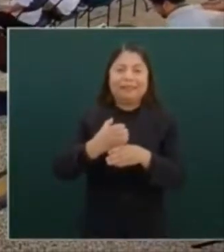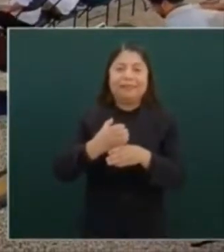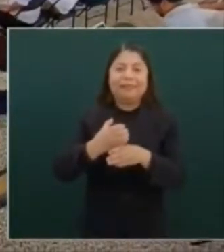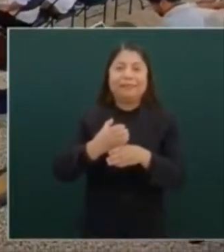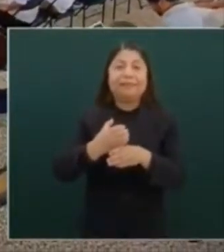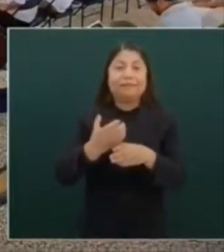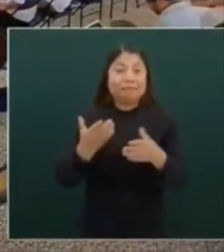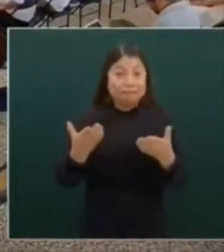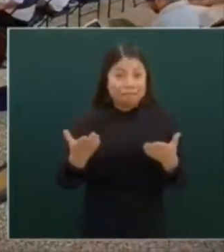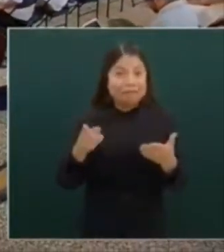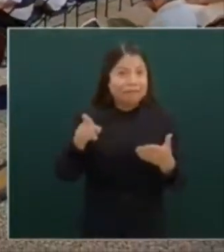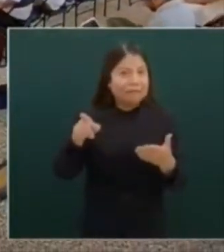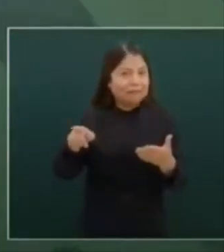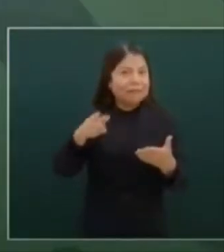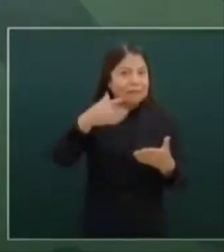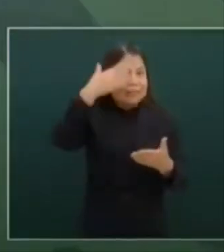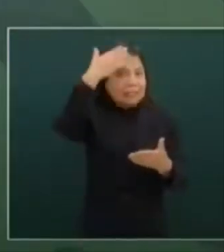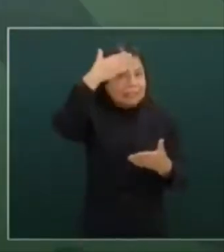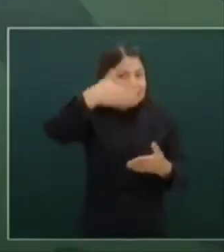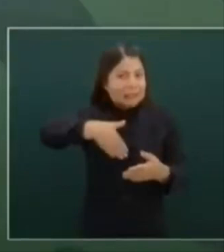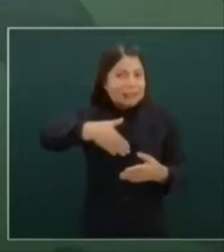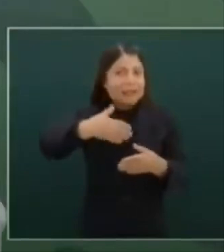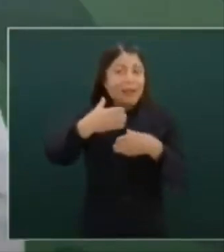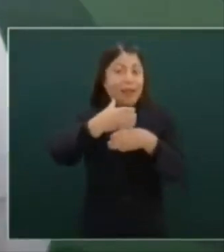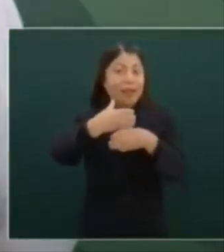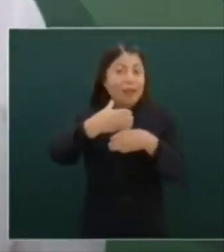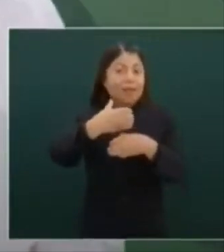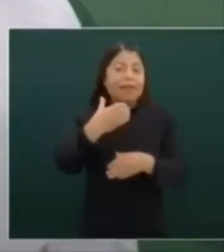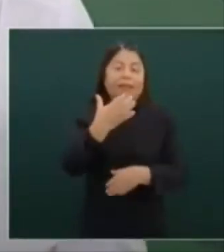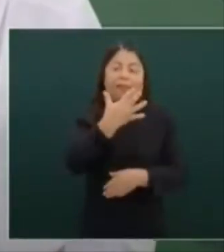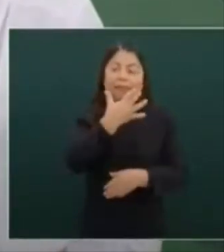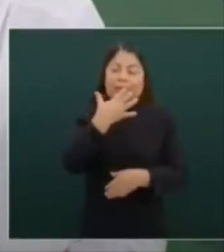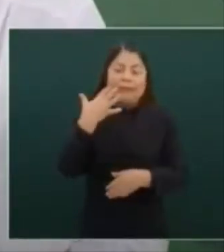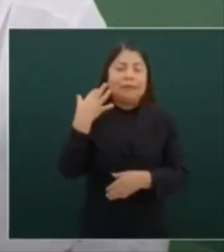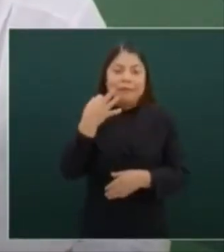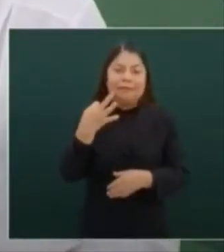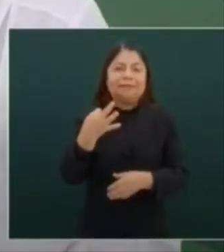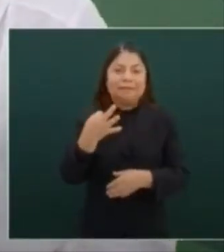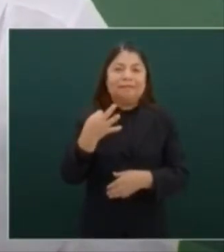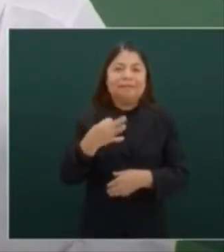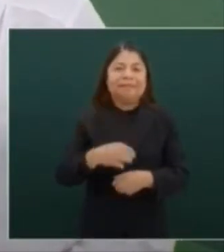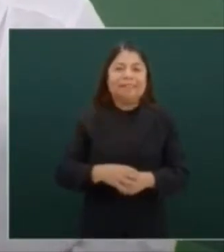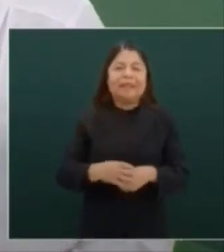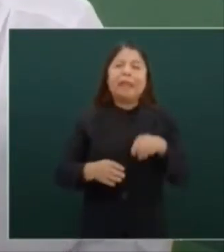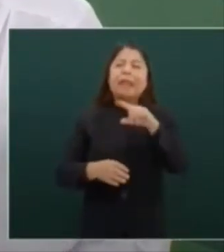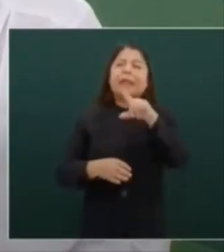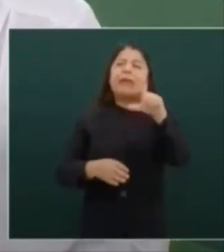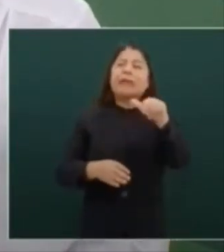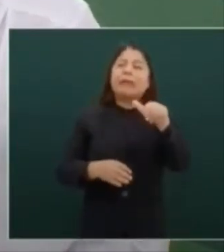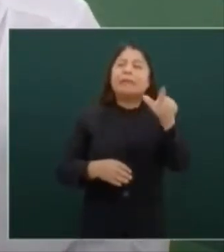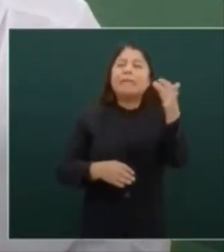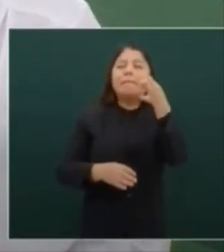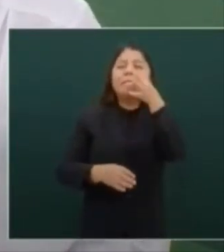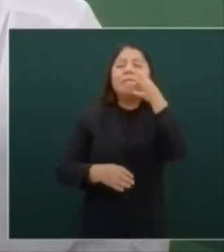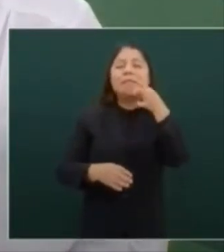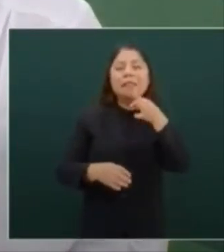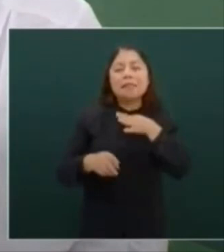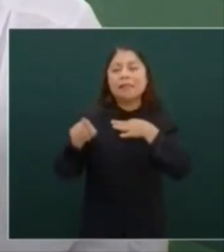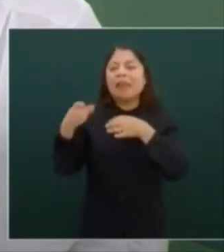sea, estaba muy seguro, y luego me enteré de que traía el café de Chiapas, el